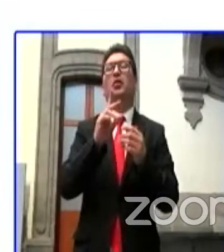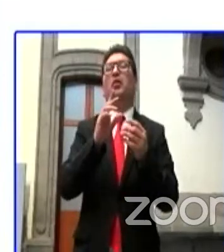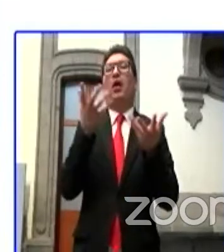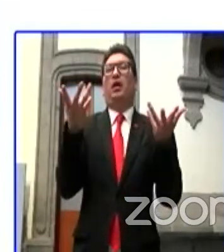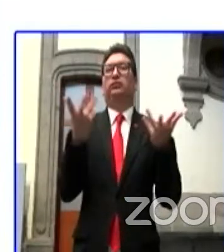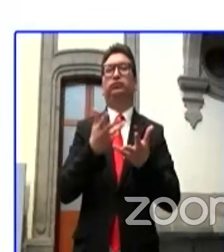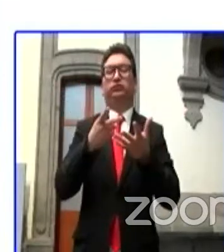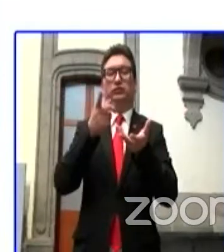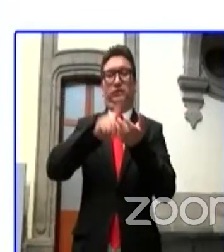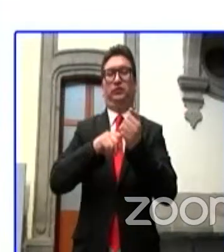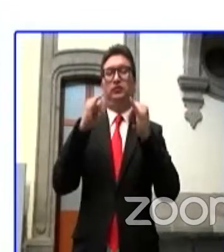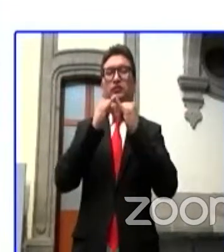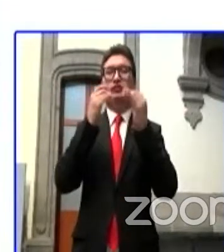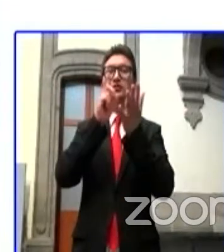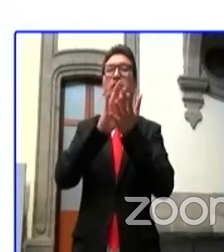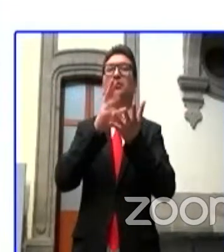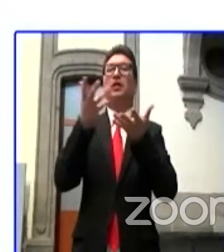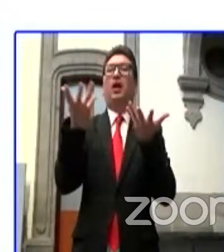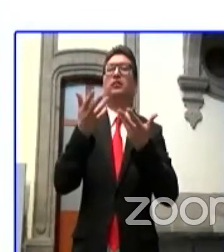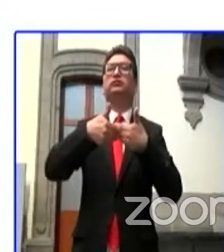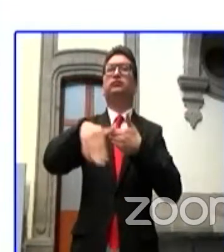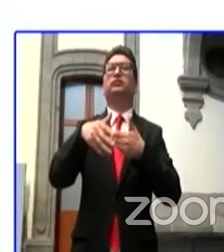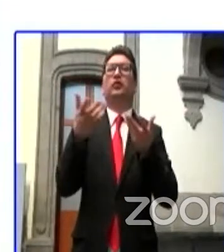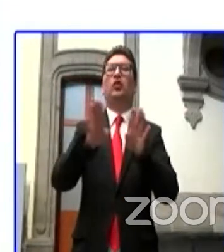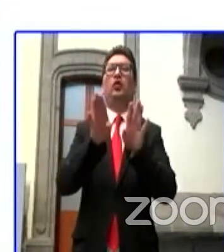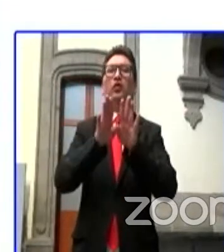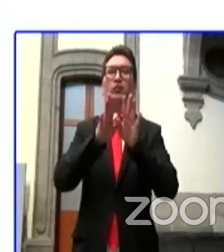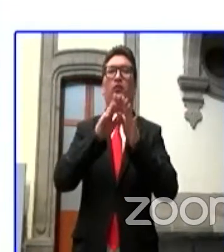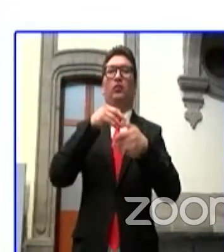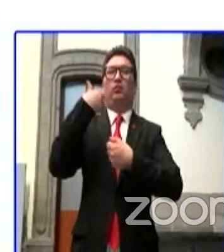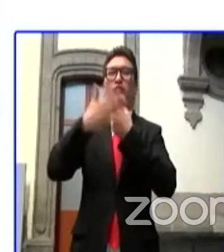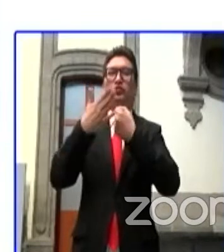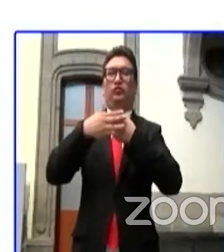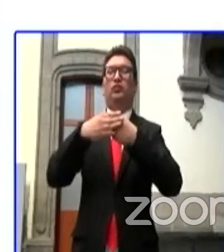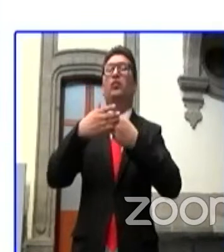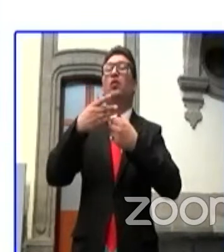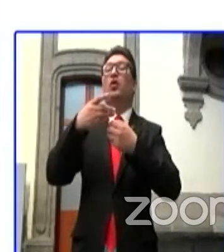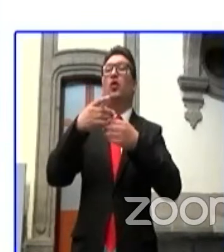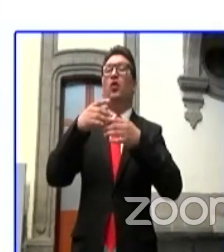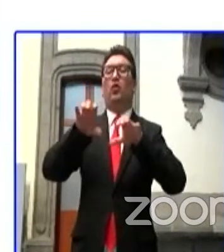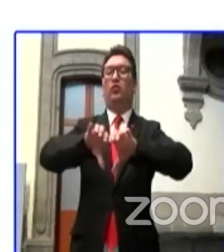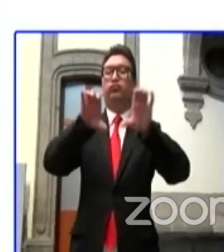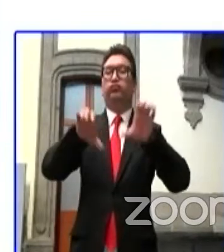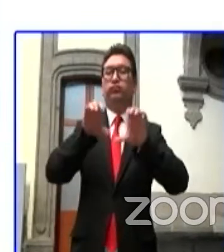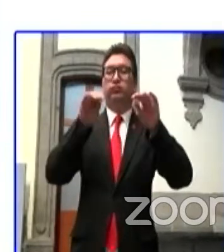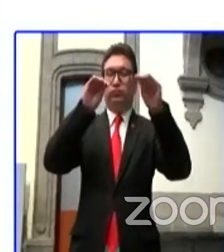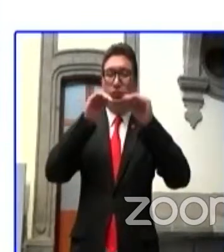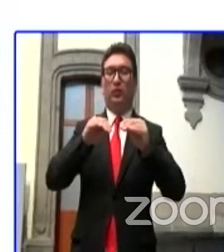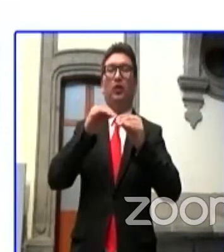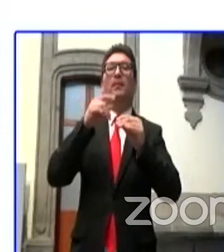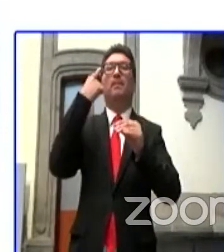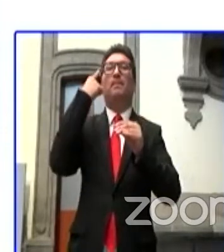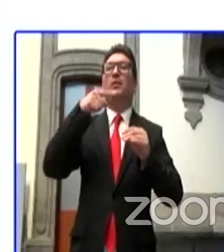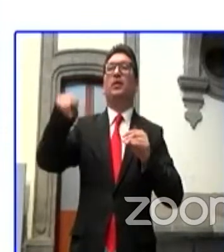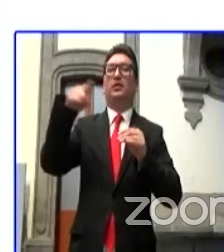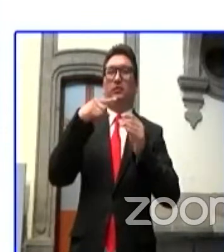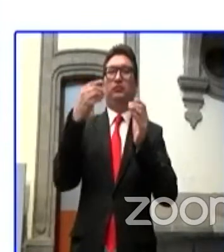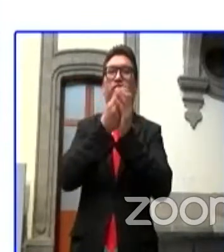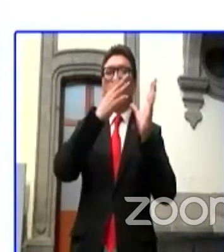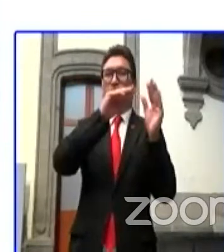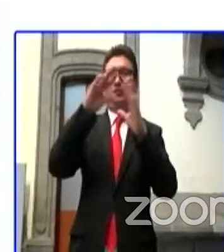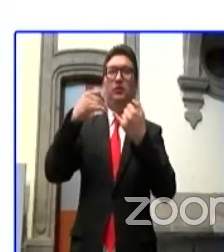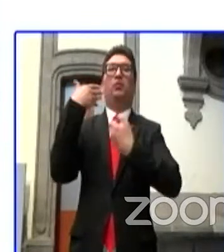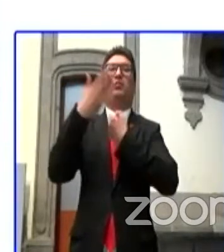tener, como ya lo dije al inicio, un aula digital, la primera aula digital. Vamos a iniciar ya con la